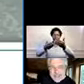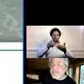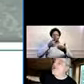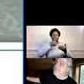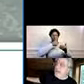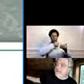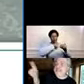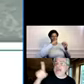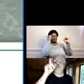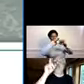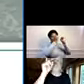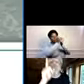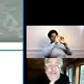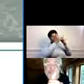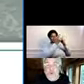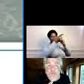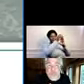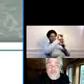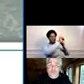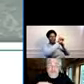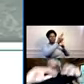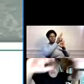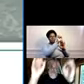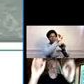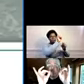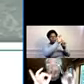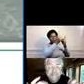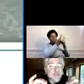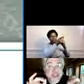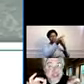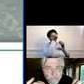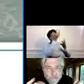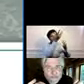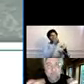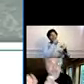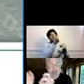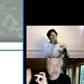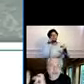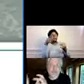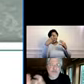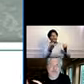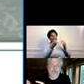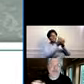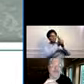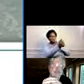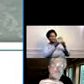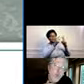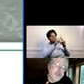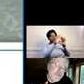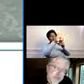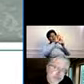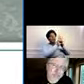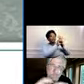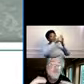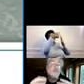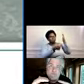lo que nosotros abogaríamos para el Departamento Laboral de los Estados Unidos es que los profesionales de servicio